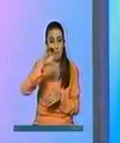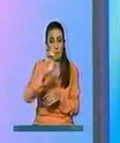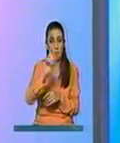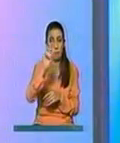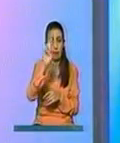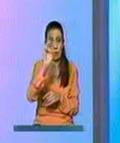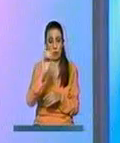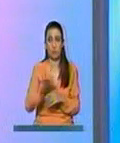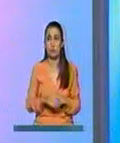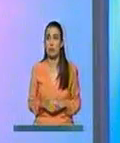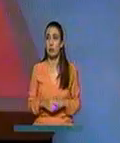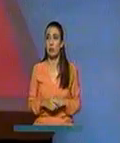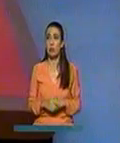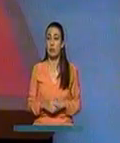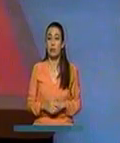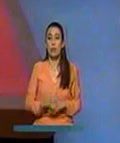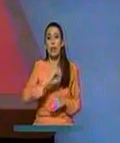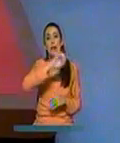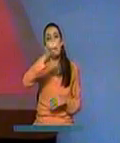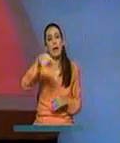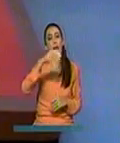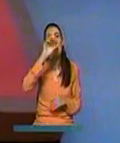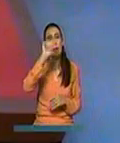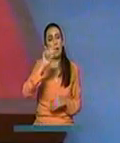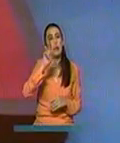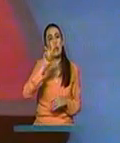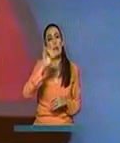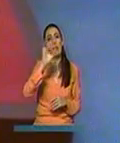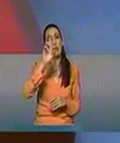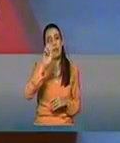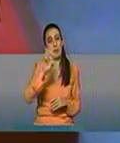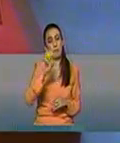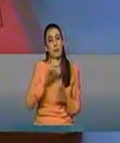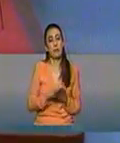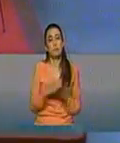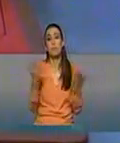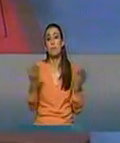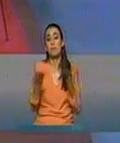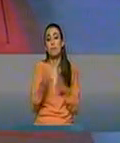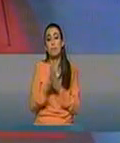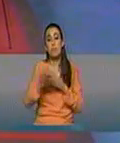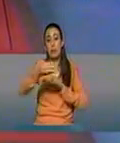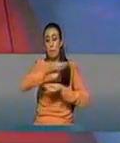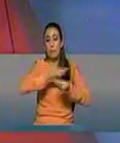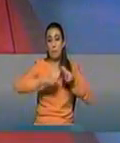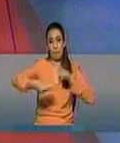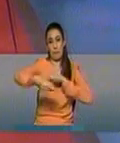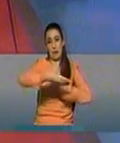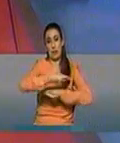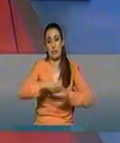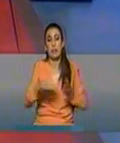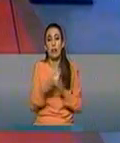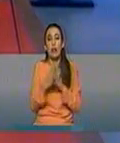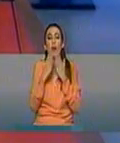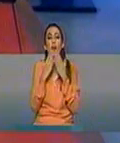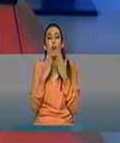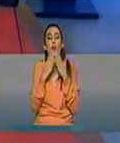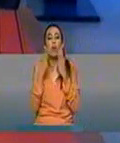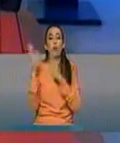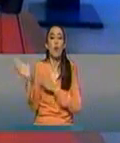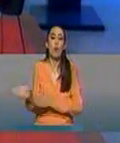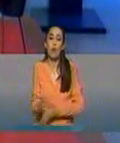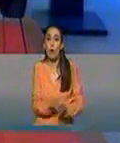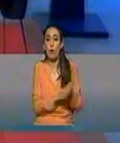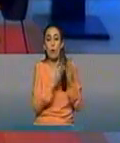Salas, mencionabas la posibilidad también de poder invertir en bolsa de valores. ¿En qué medida también esto